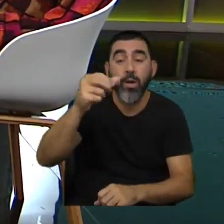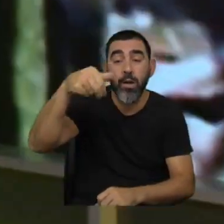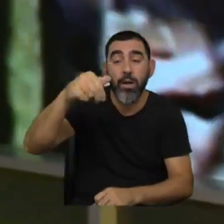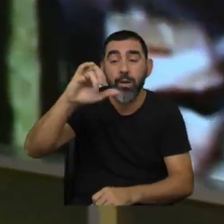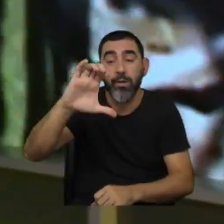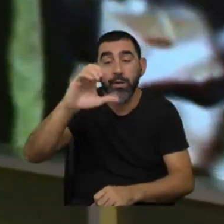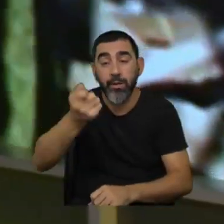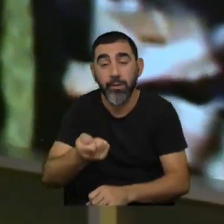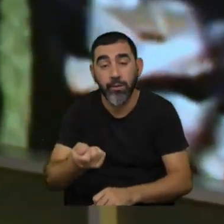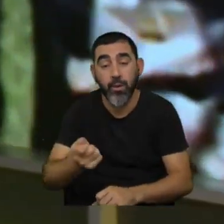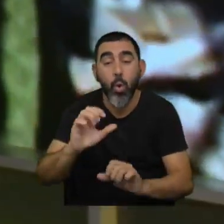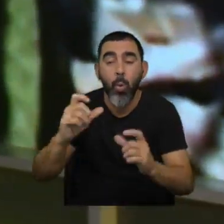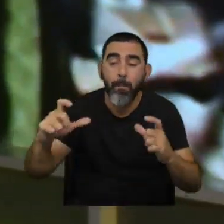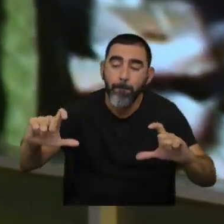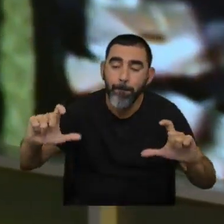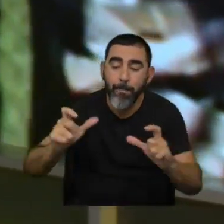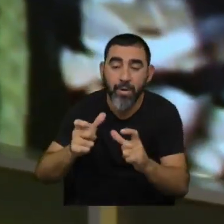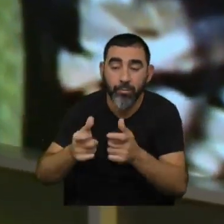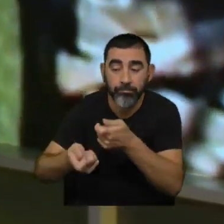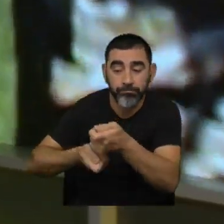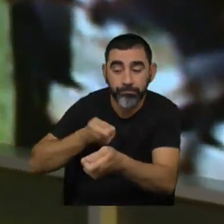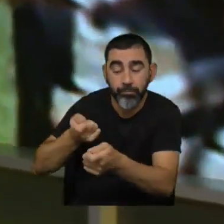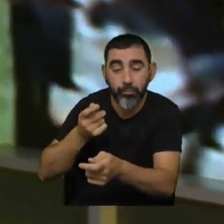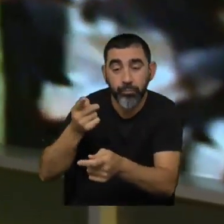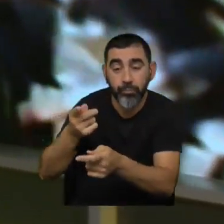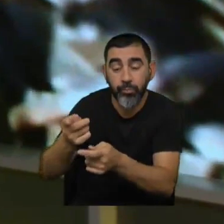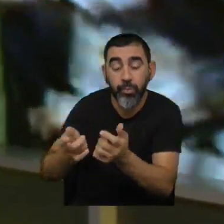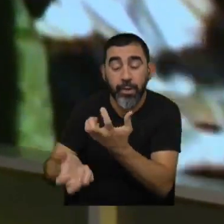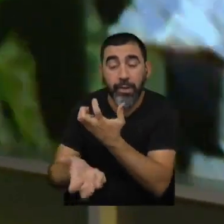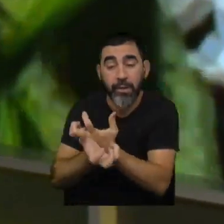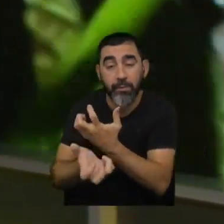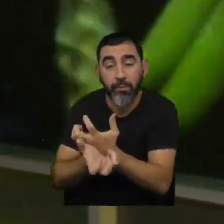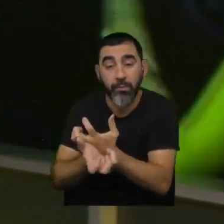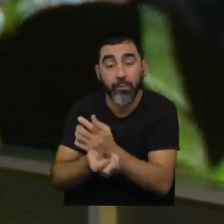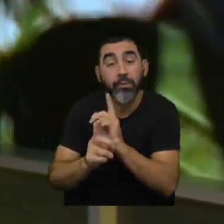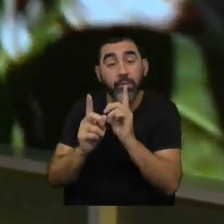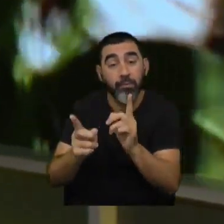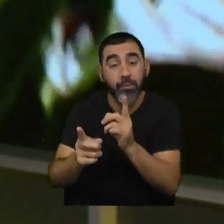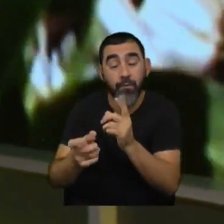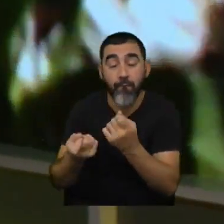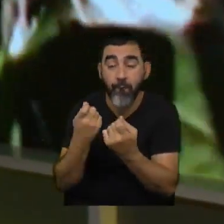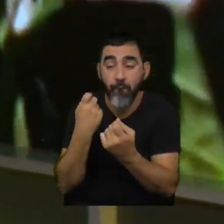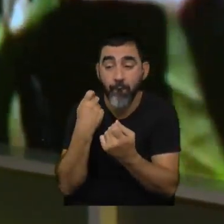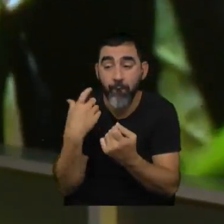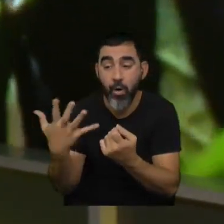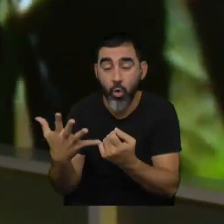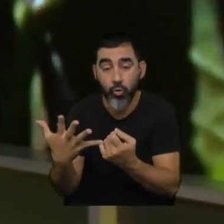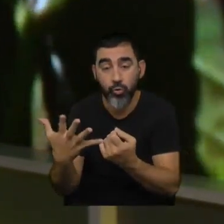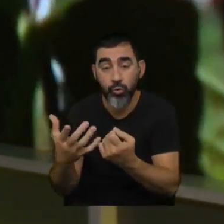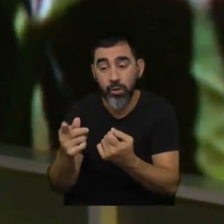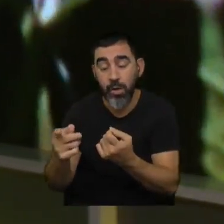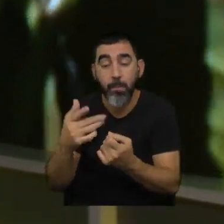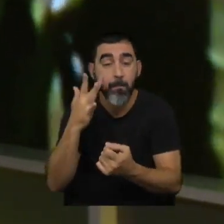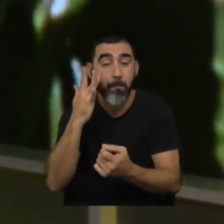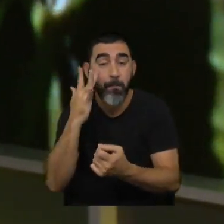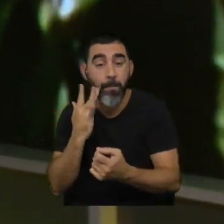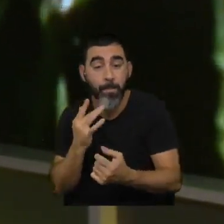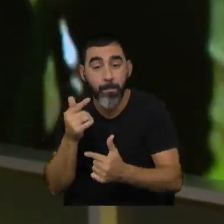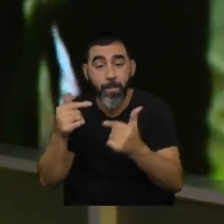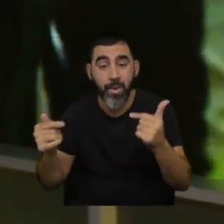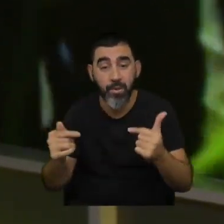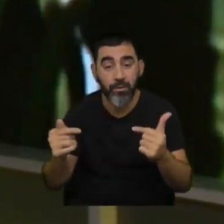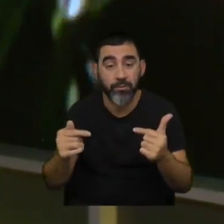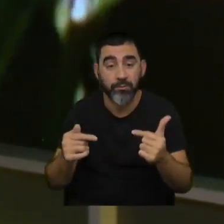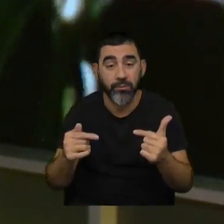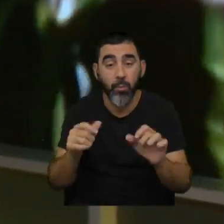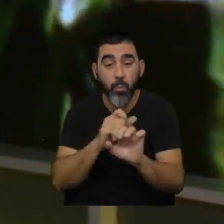o por lo menos a reducir la aplicación de estos productos químicos, al fin del día también le agrega valor a esa miel o a esos productos que salen de una colmena